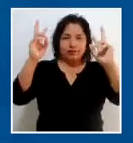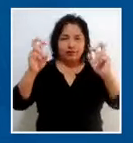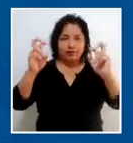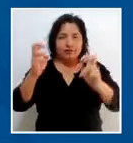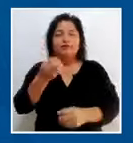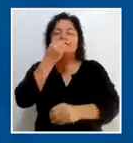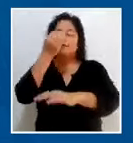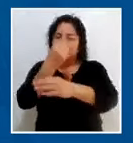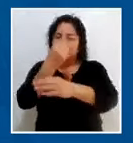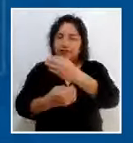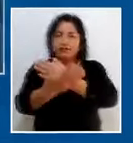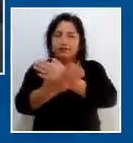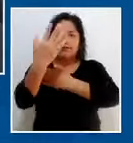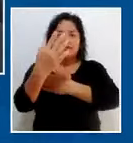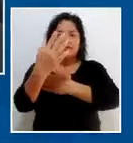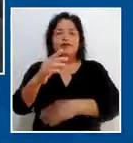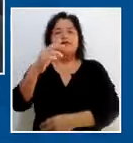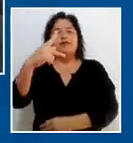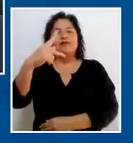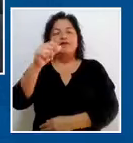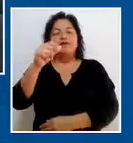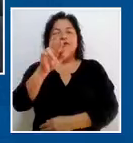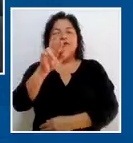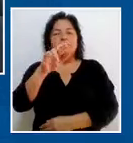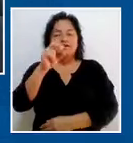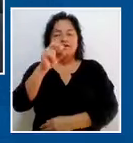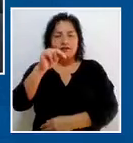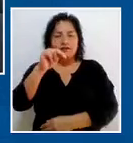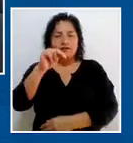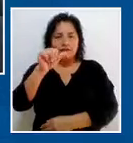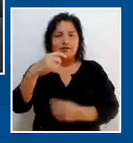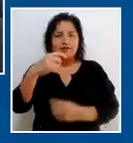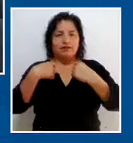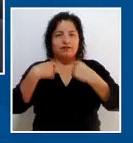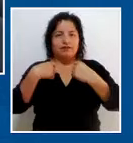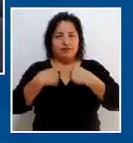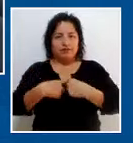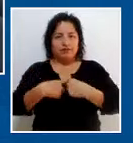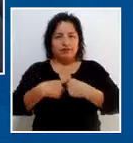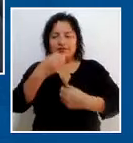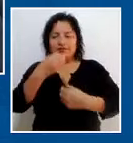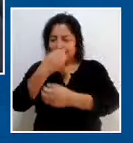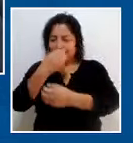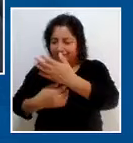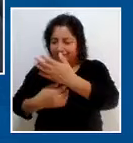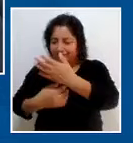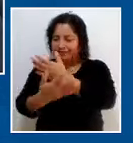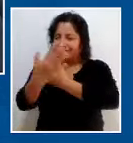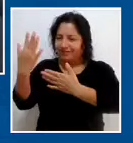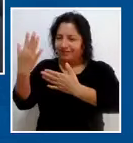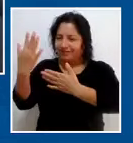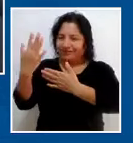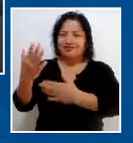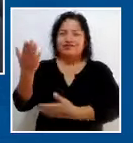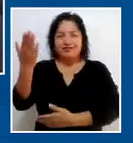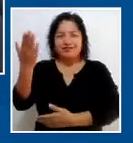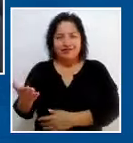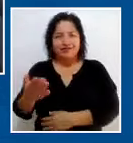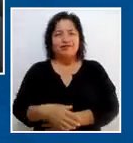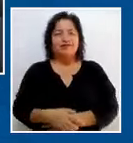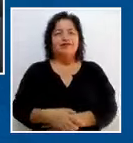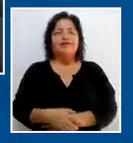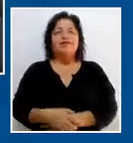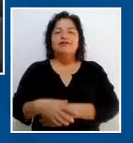Karina, buenos días. ¿Qué tal? ¿Cómo estás? Buenos días, Gianfranco. Nosotras hablamos sobre presencia y queremos iniciar las